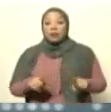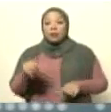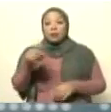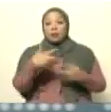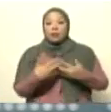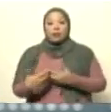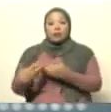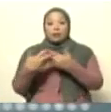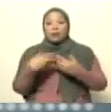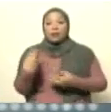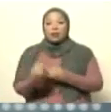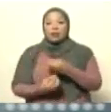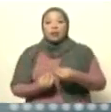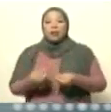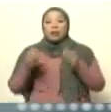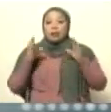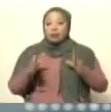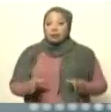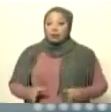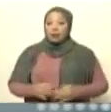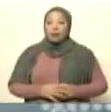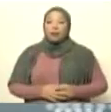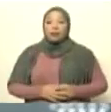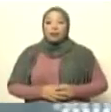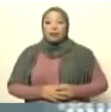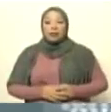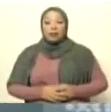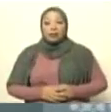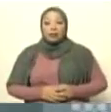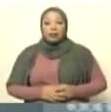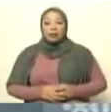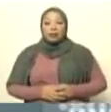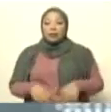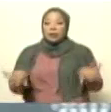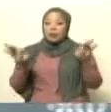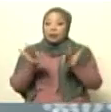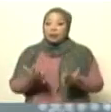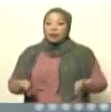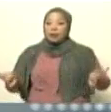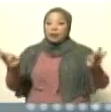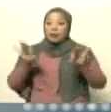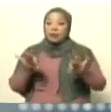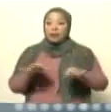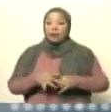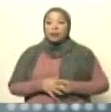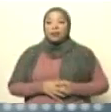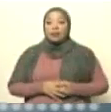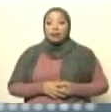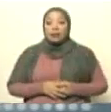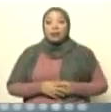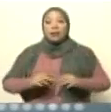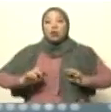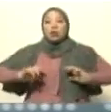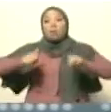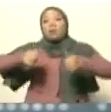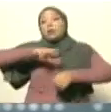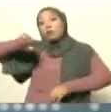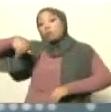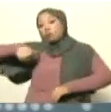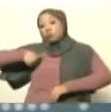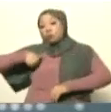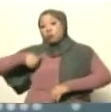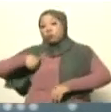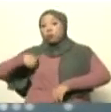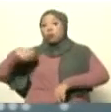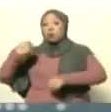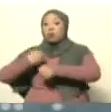una ley de hidrocarburos donde cambia la relación y comenzamos nosotros a manejar